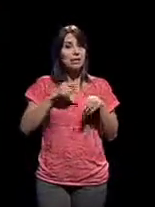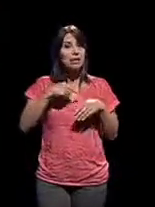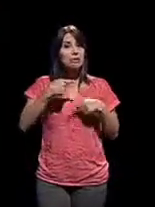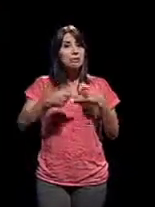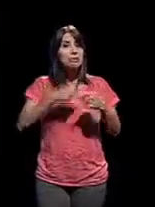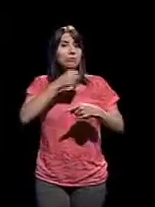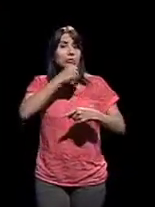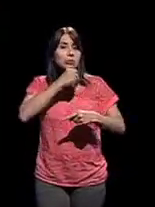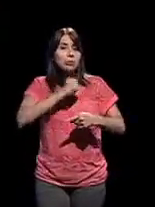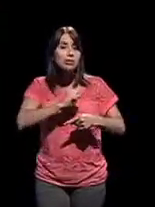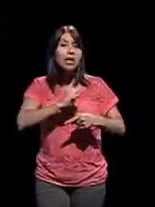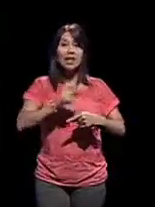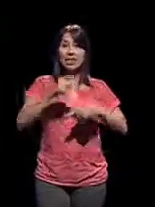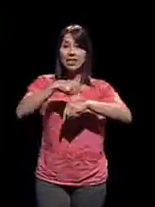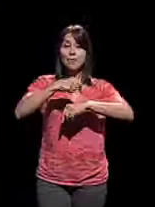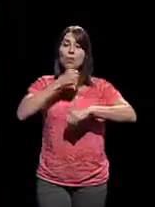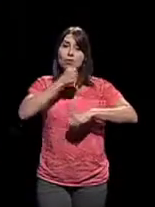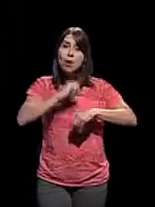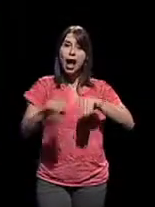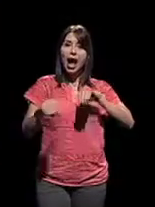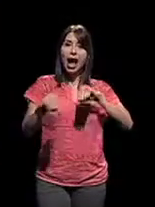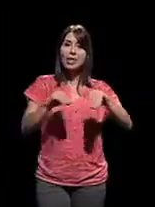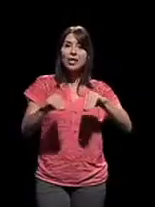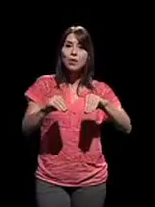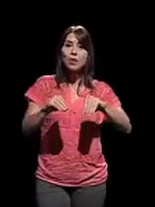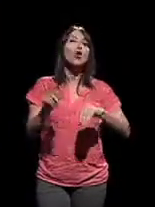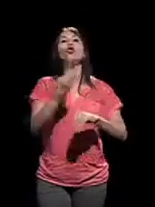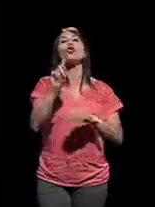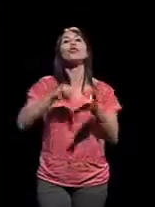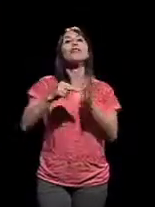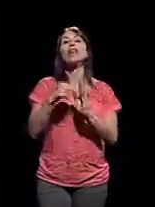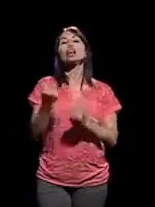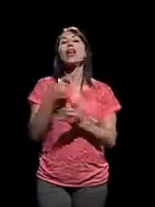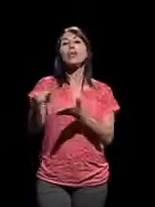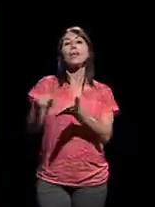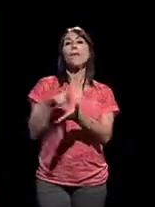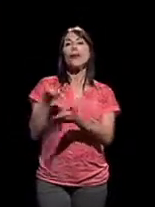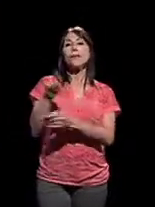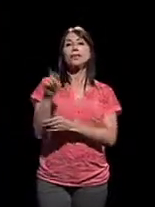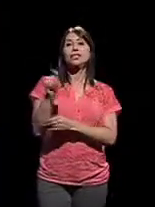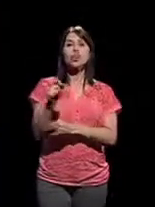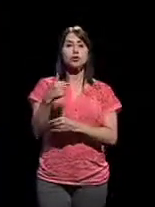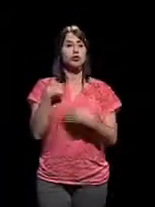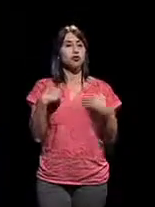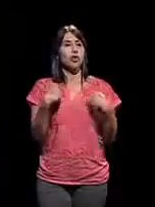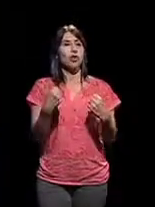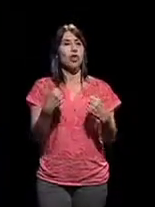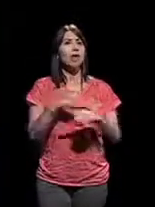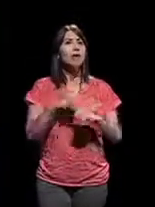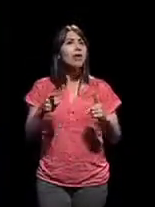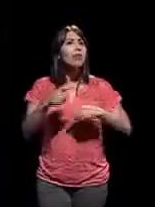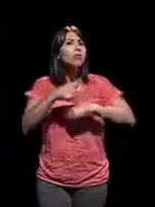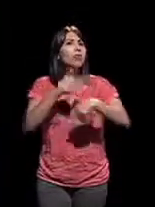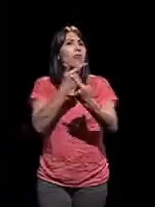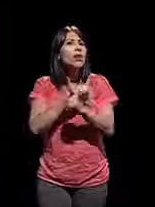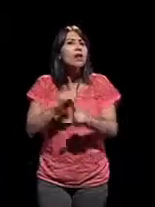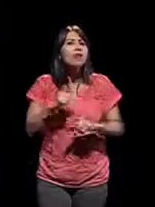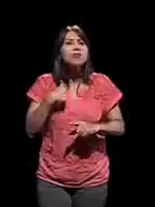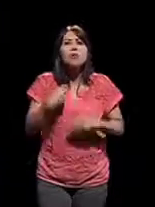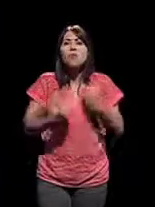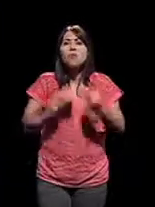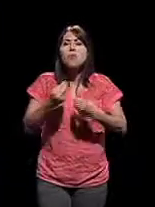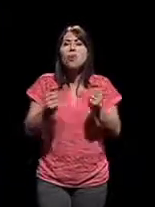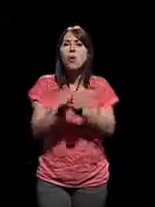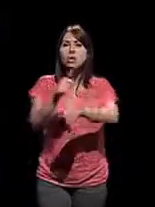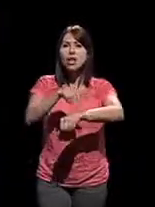etapa es procurar un envejecimiento activo. No es solo que yo tenga una pensión y que esté saludable, es en qué voy a invertir el tiempo cuando yo me